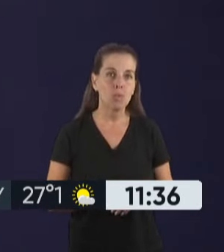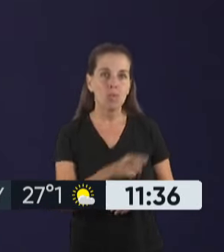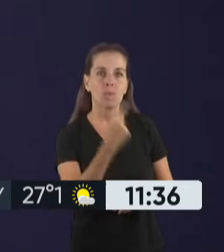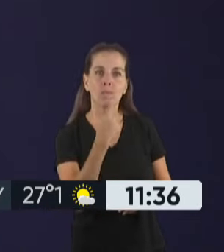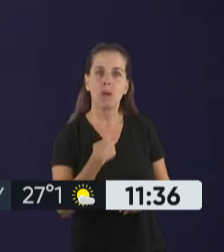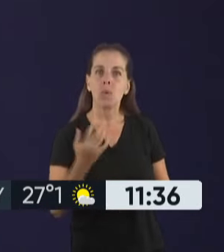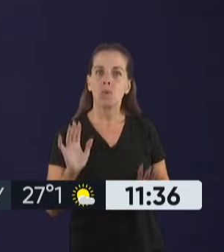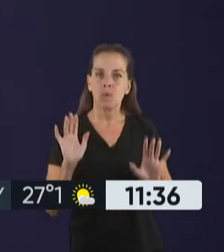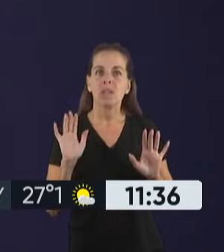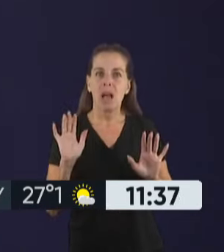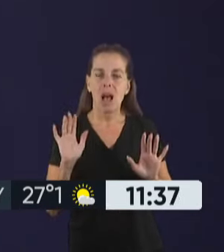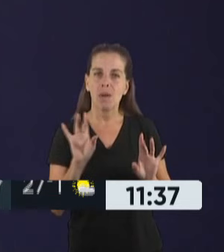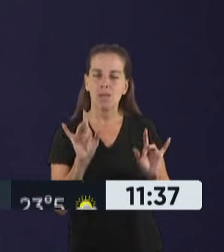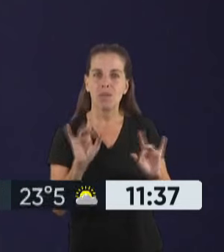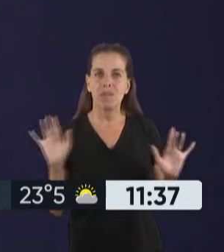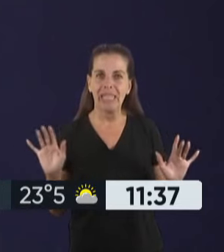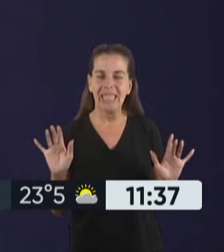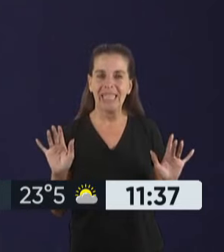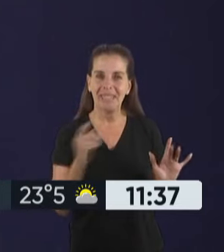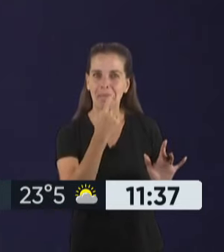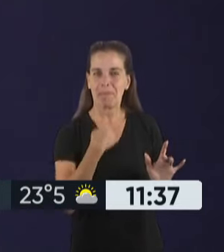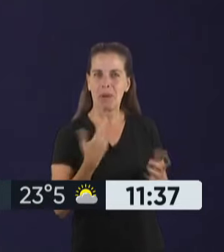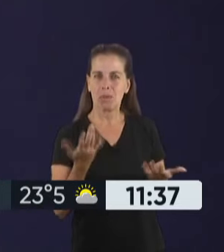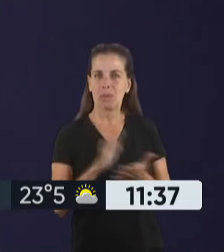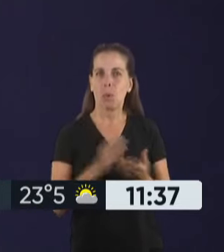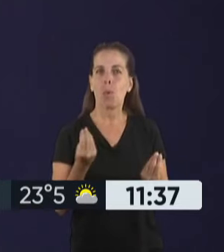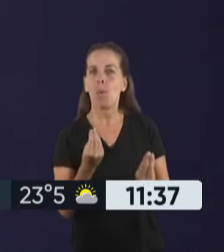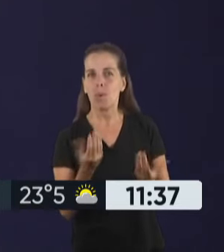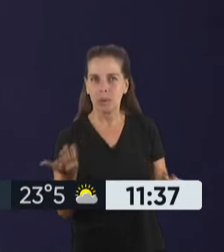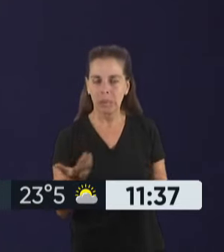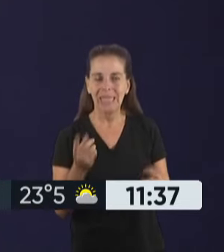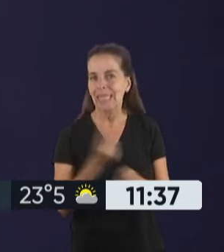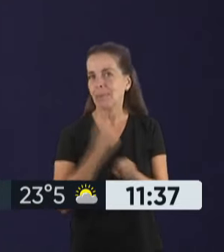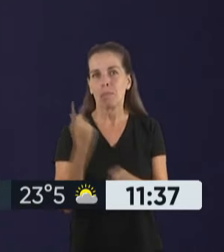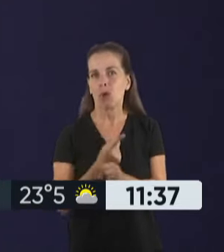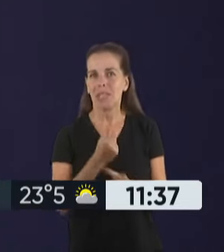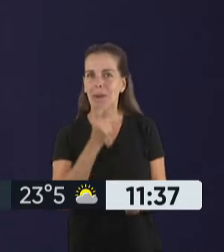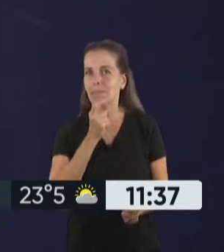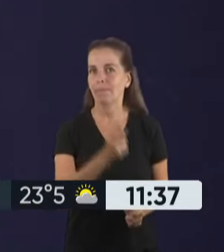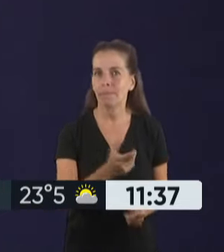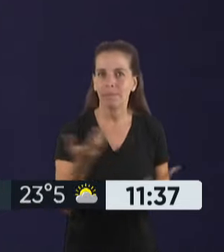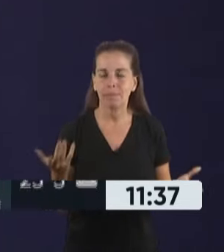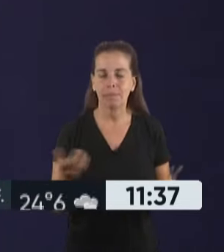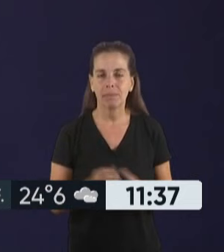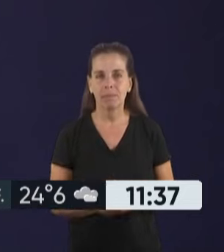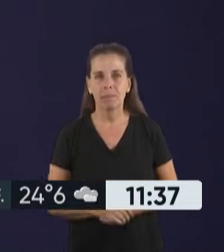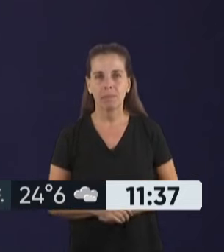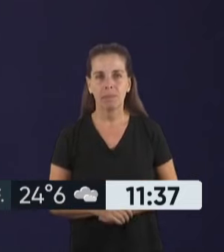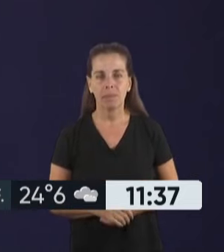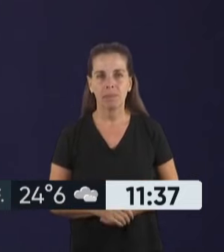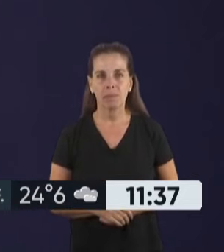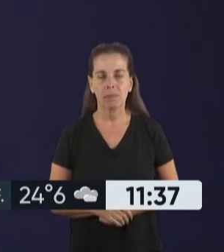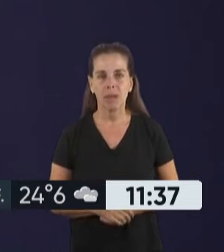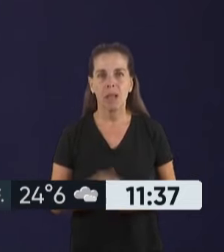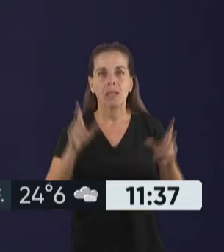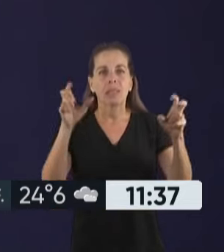pregunta sumamente compleja la que me hiciste y de te diría de imposible imposible respuesta